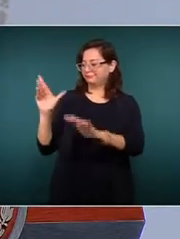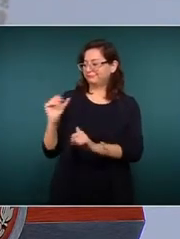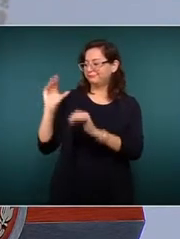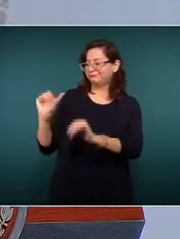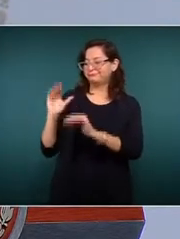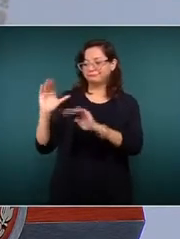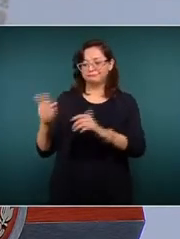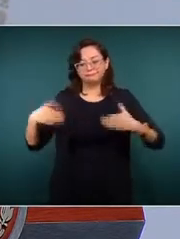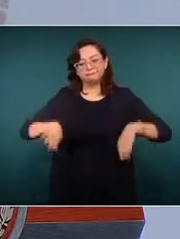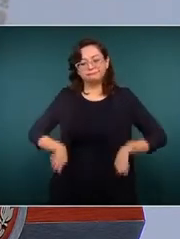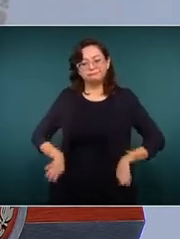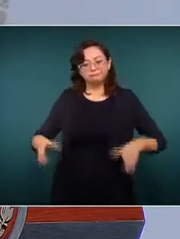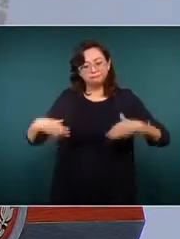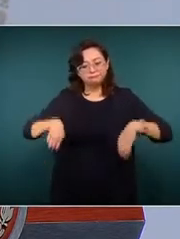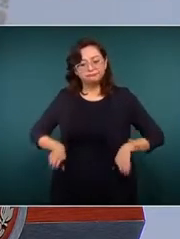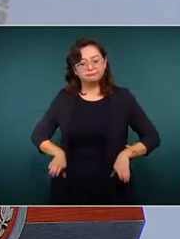y